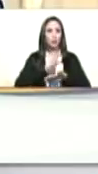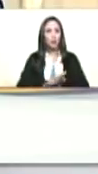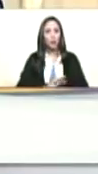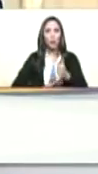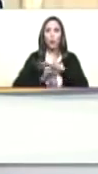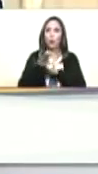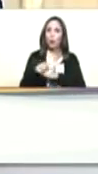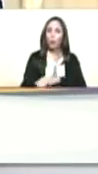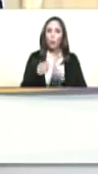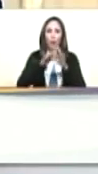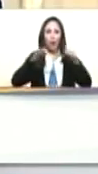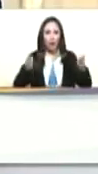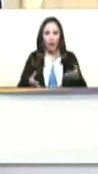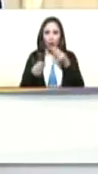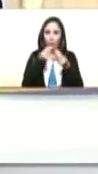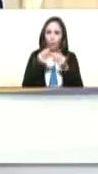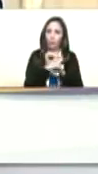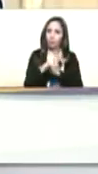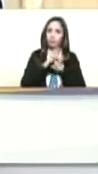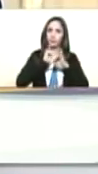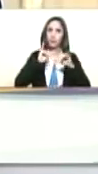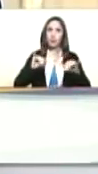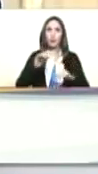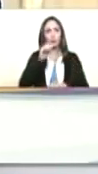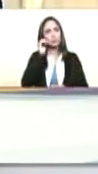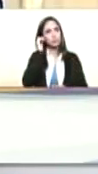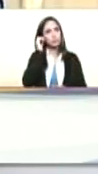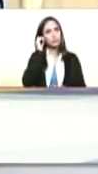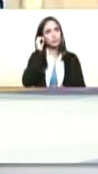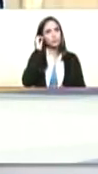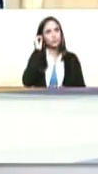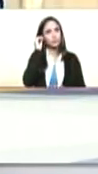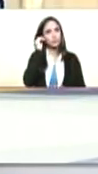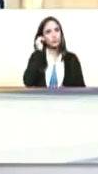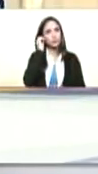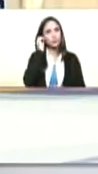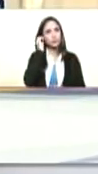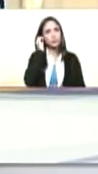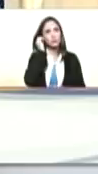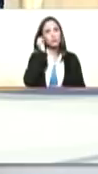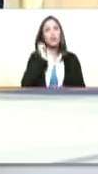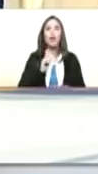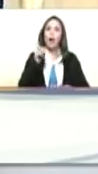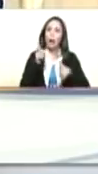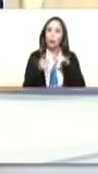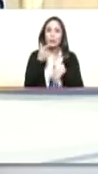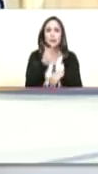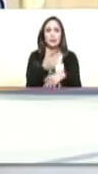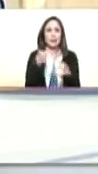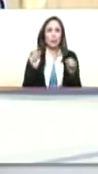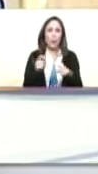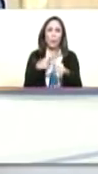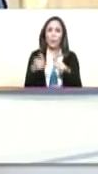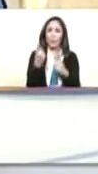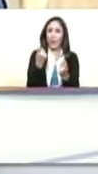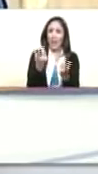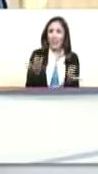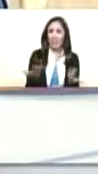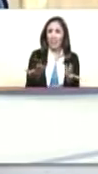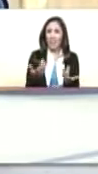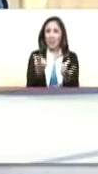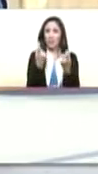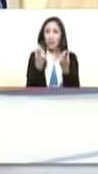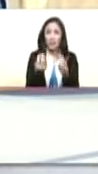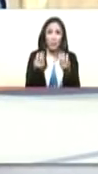y tenemos que apostar por el camino de los CLA. Algunos dirán que falta mucho por hacer, estoy de acuerdo. Ahora